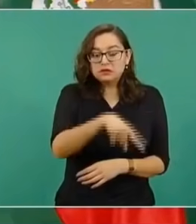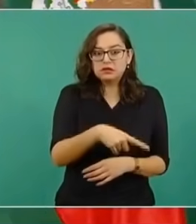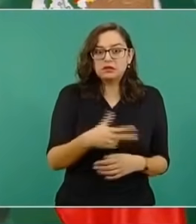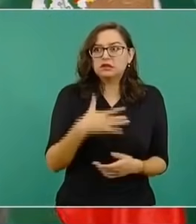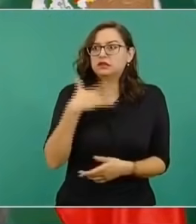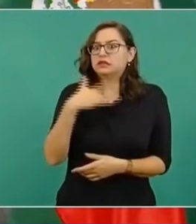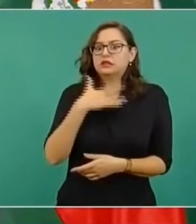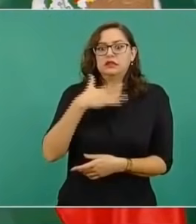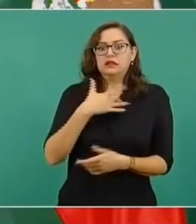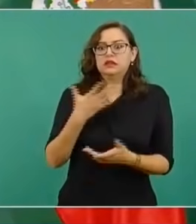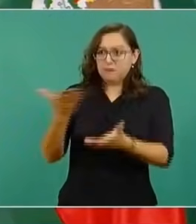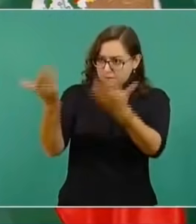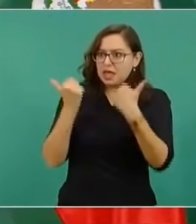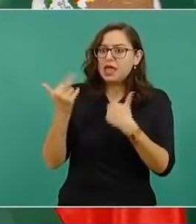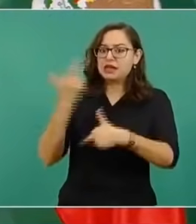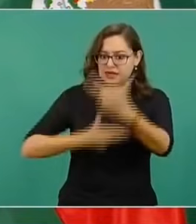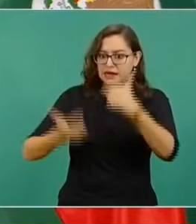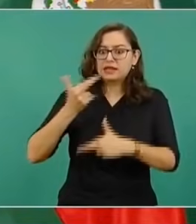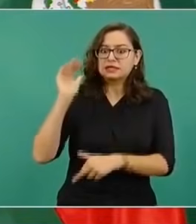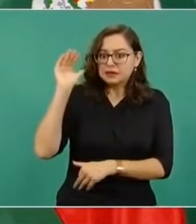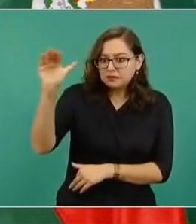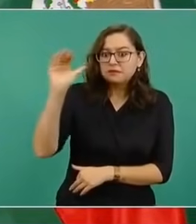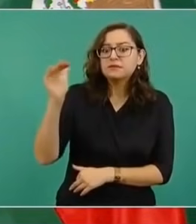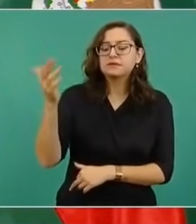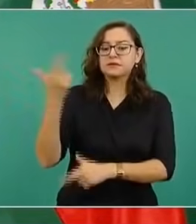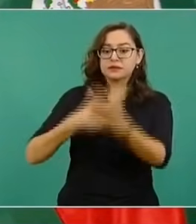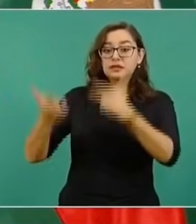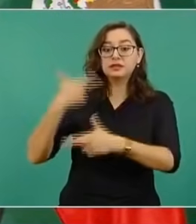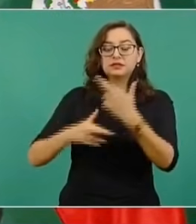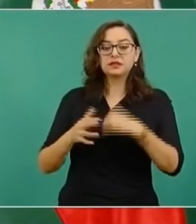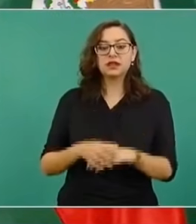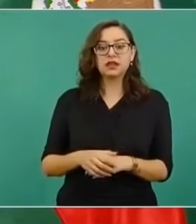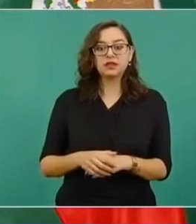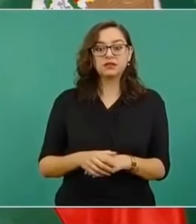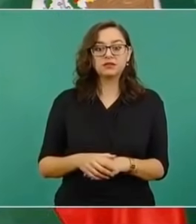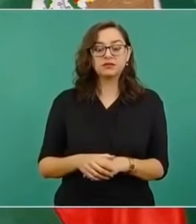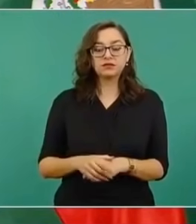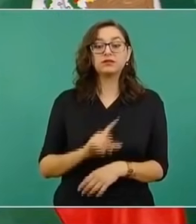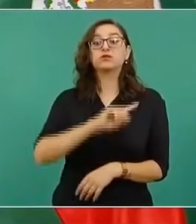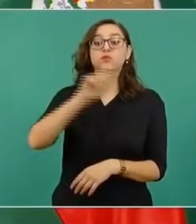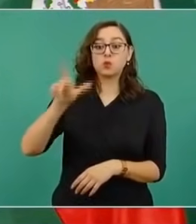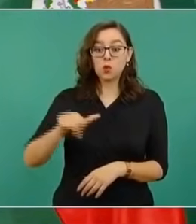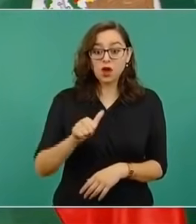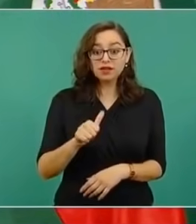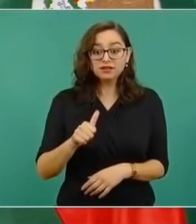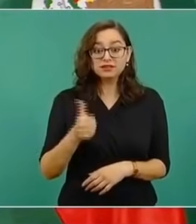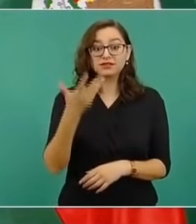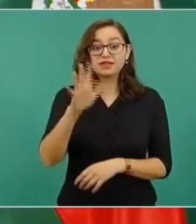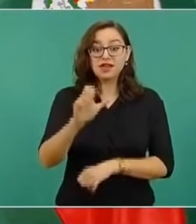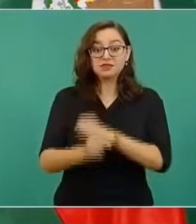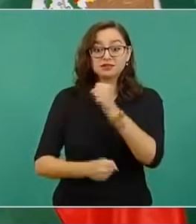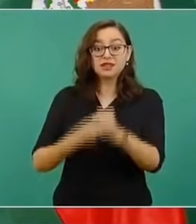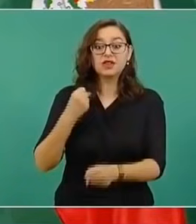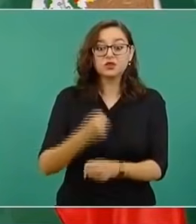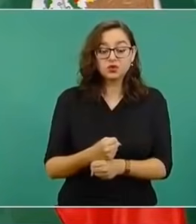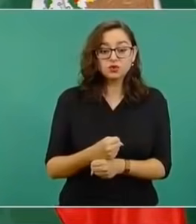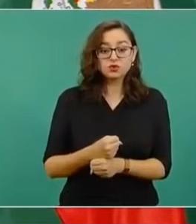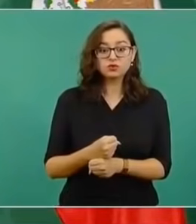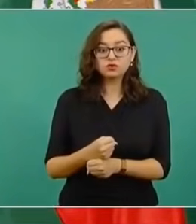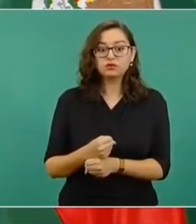para que regrese. Y a los 10 años, estos mismos conservadores van a